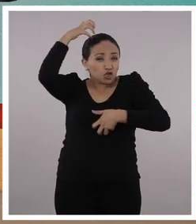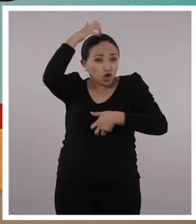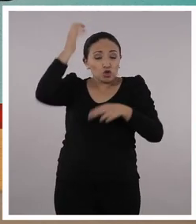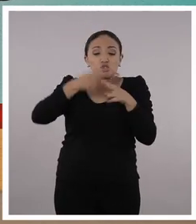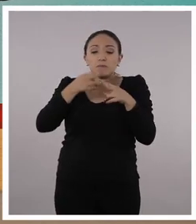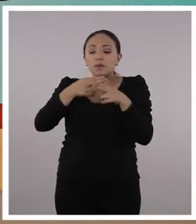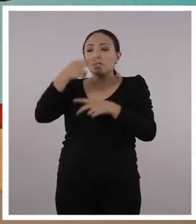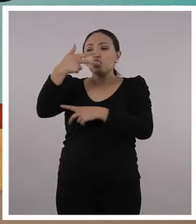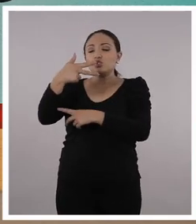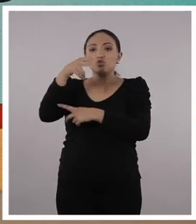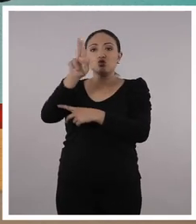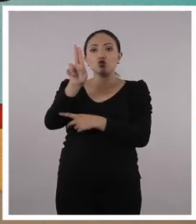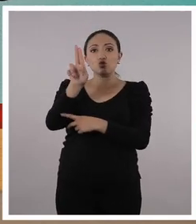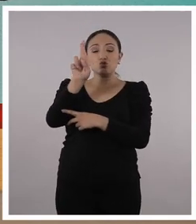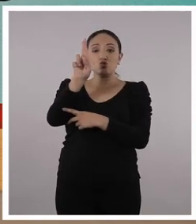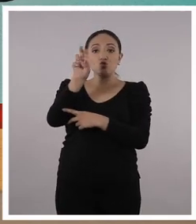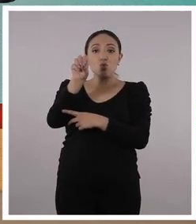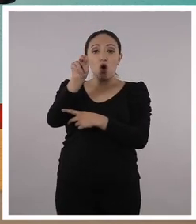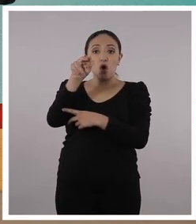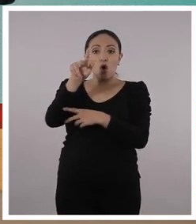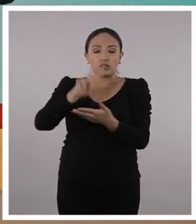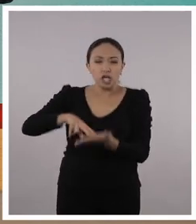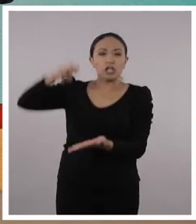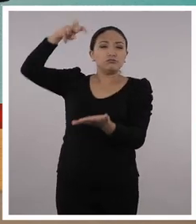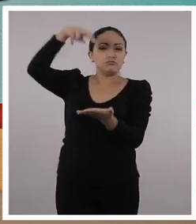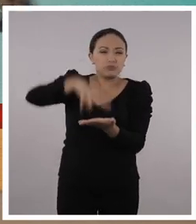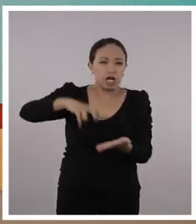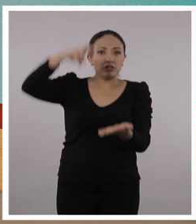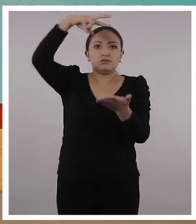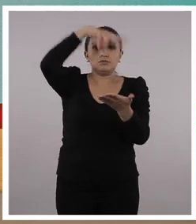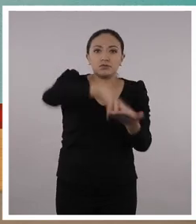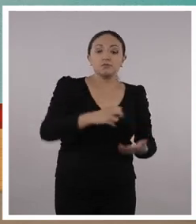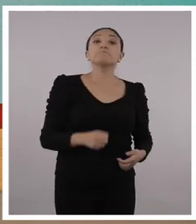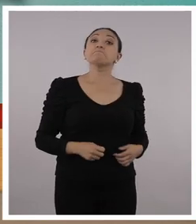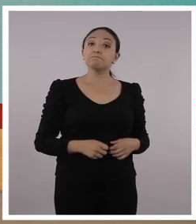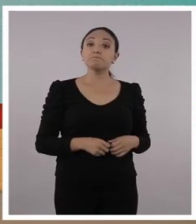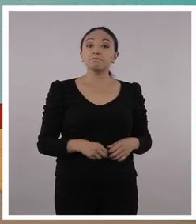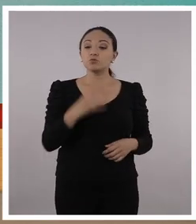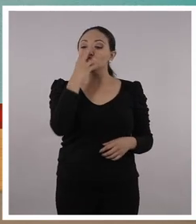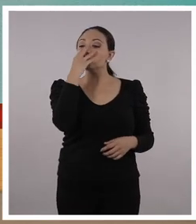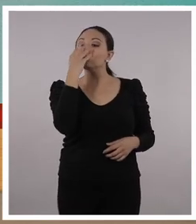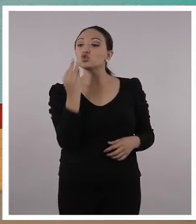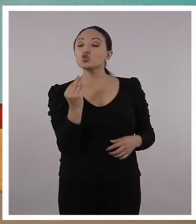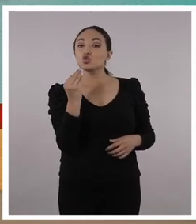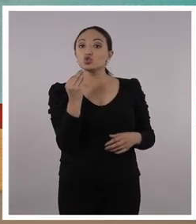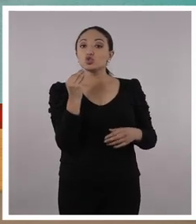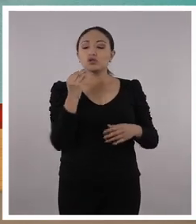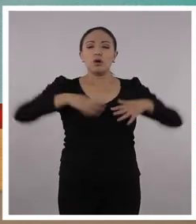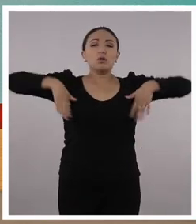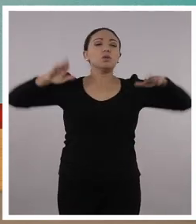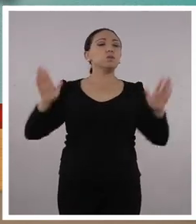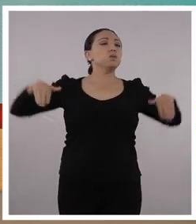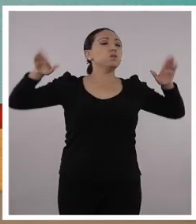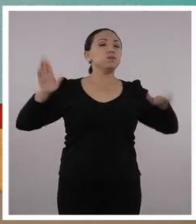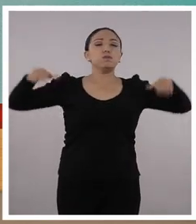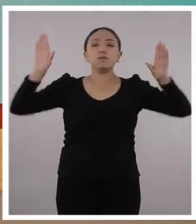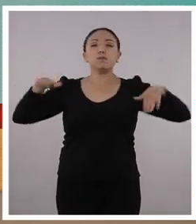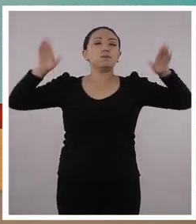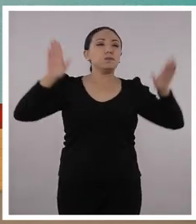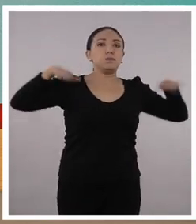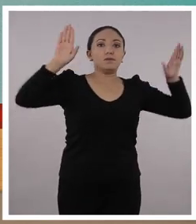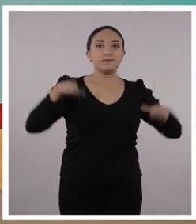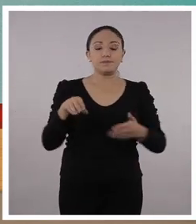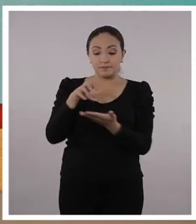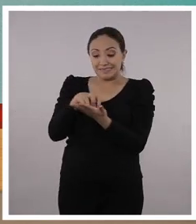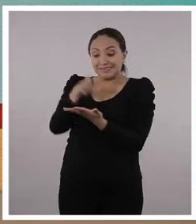chorongo salta muy alto con sus dos patitas. El tucán vuela por los árboles.